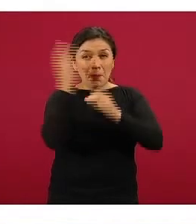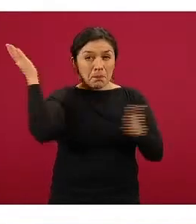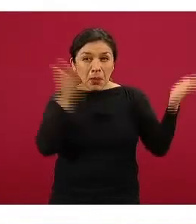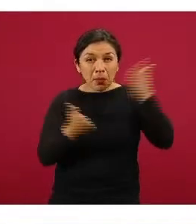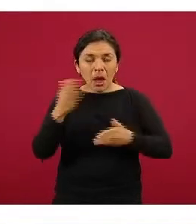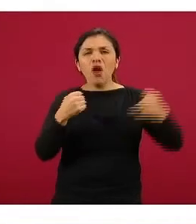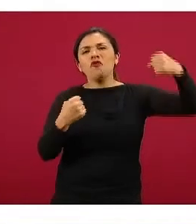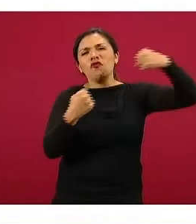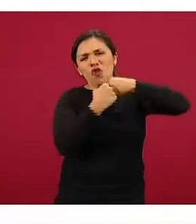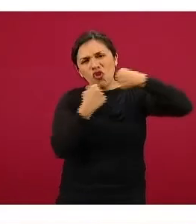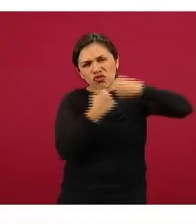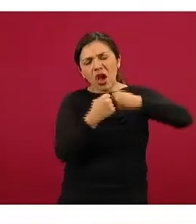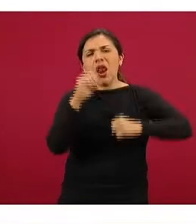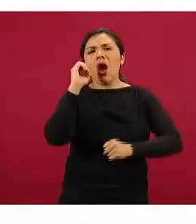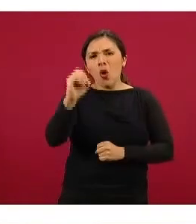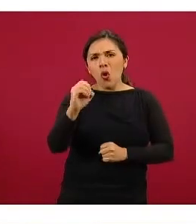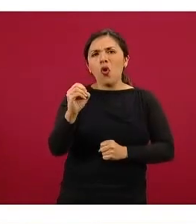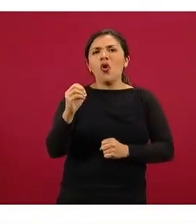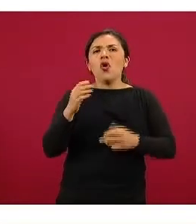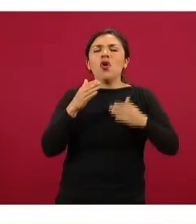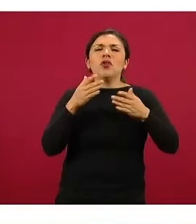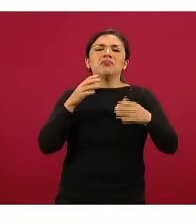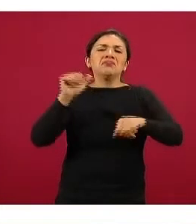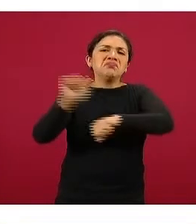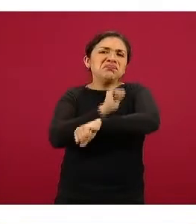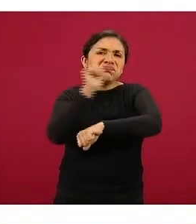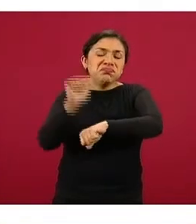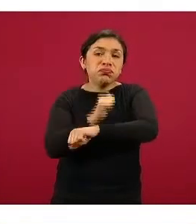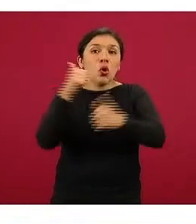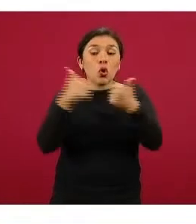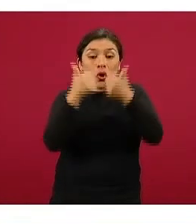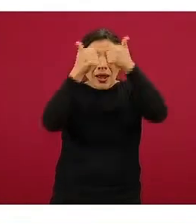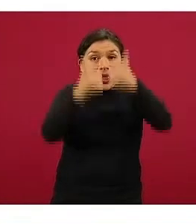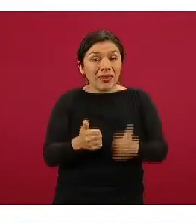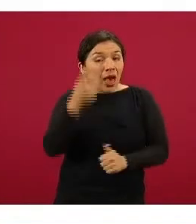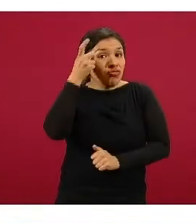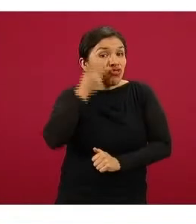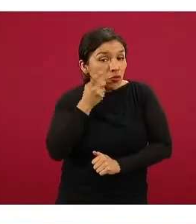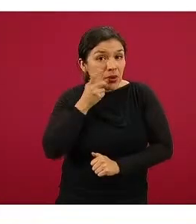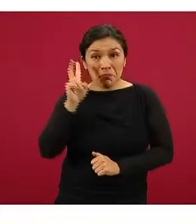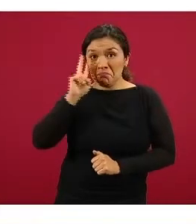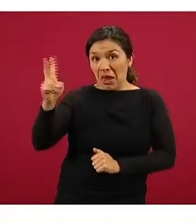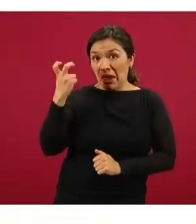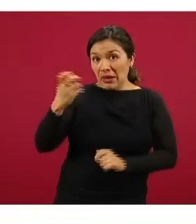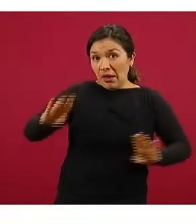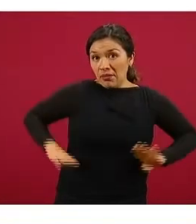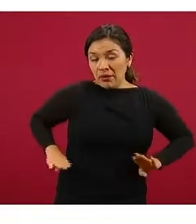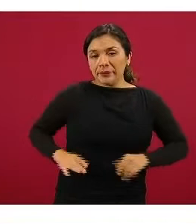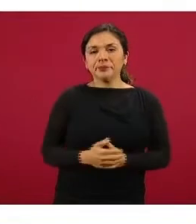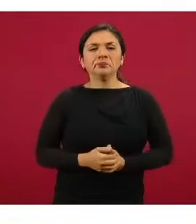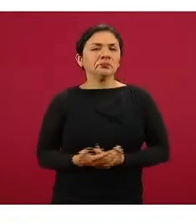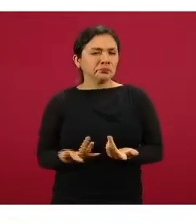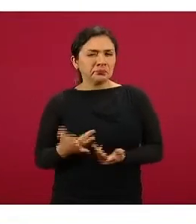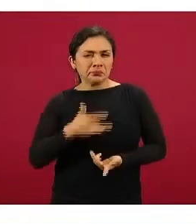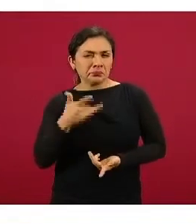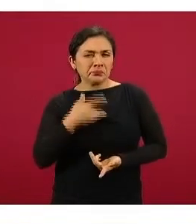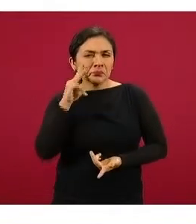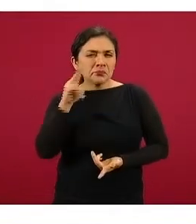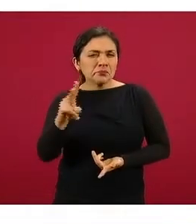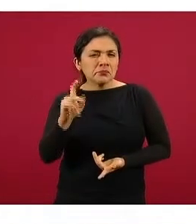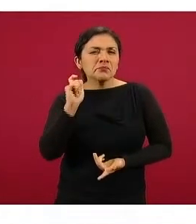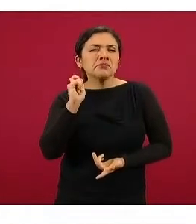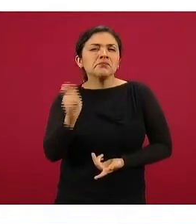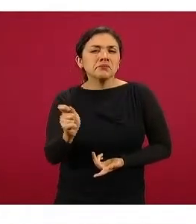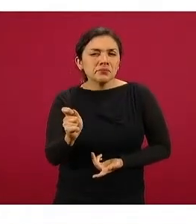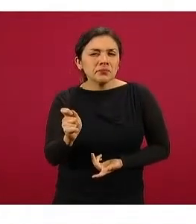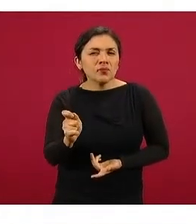tanto fronterizo como terrestre, con pernocta, es de la siguiente manera. Vemos cómo veníamos